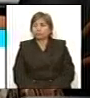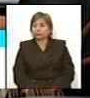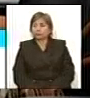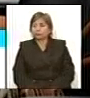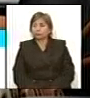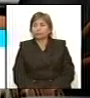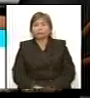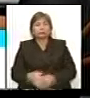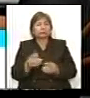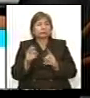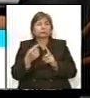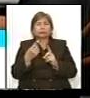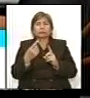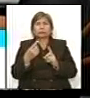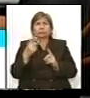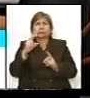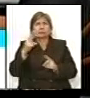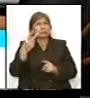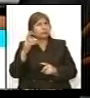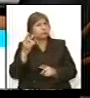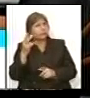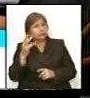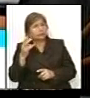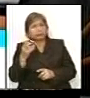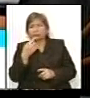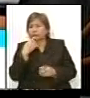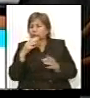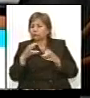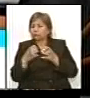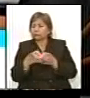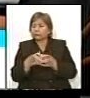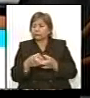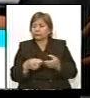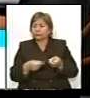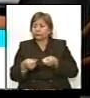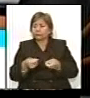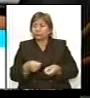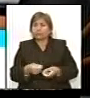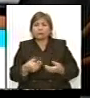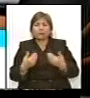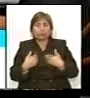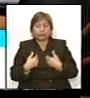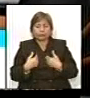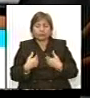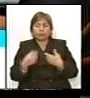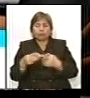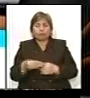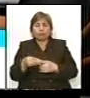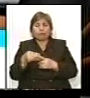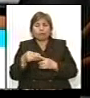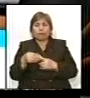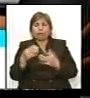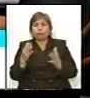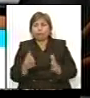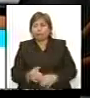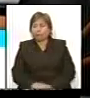primer diagnóstico que se realizó en 2017 con ese equipo multidisciplinario, tuvimos especialistas en lo